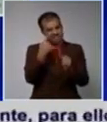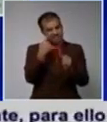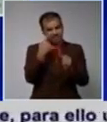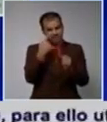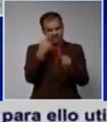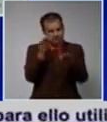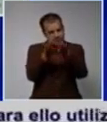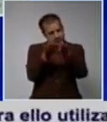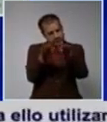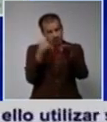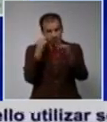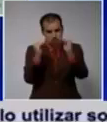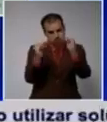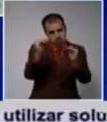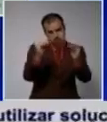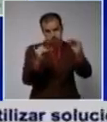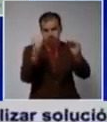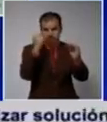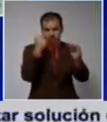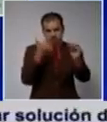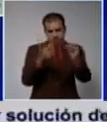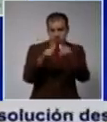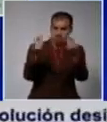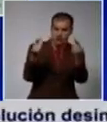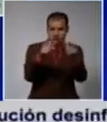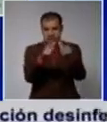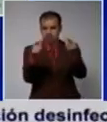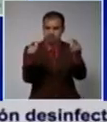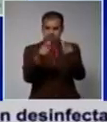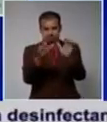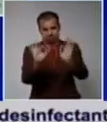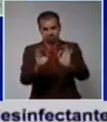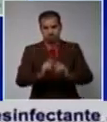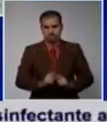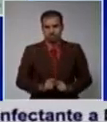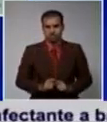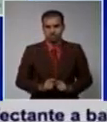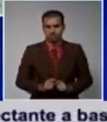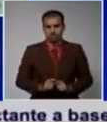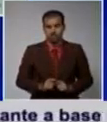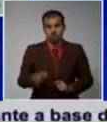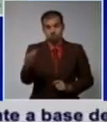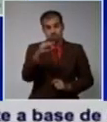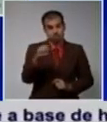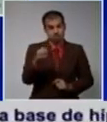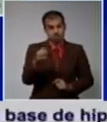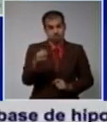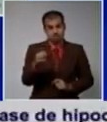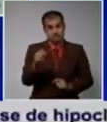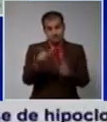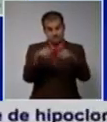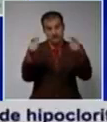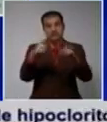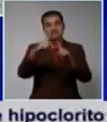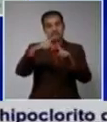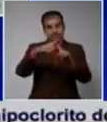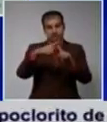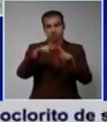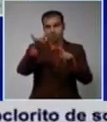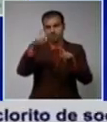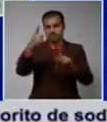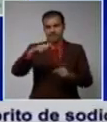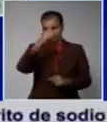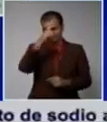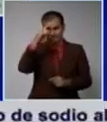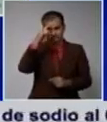el comportamiento de la transmisión. El número ayer 9, Santi Espíritu 7, Caraiguán